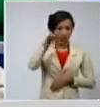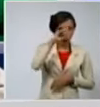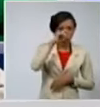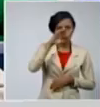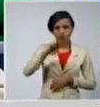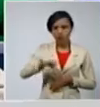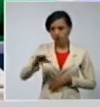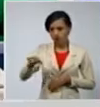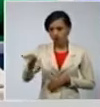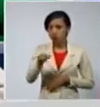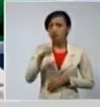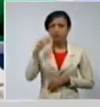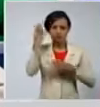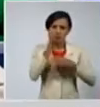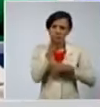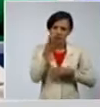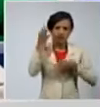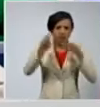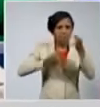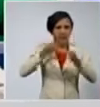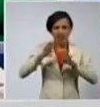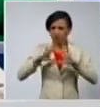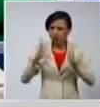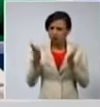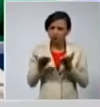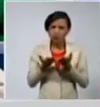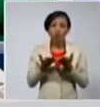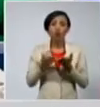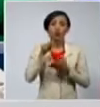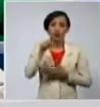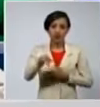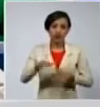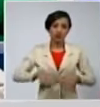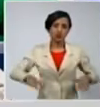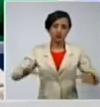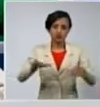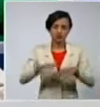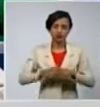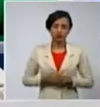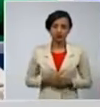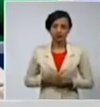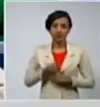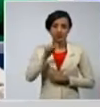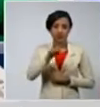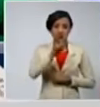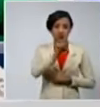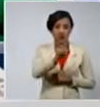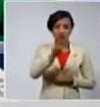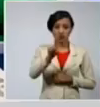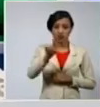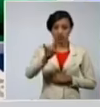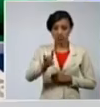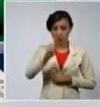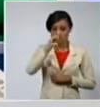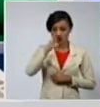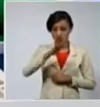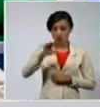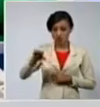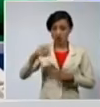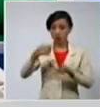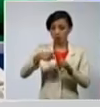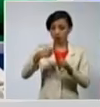abundante sobre este comportamiento. Bueno, pues con estos 119 pacientes en edades pediátricas diagnosticados